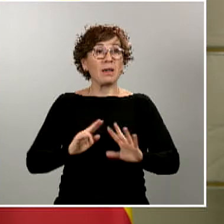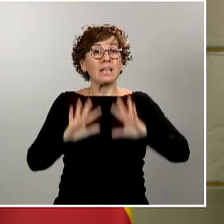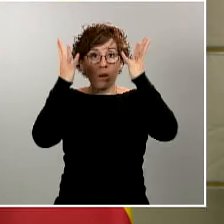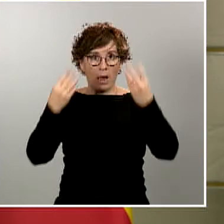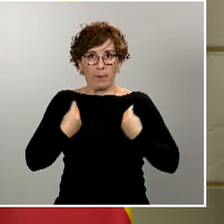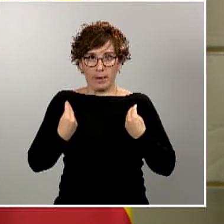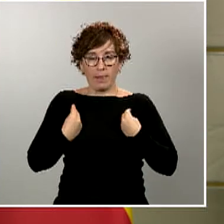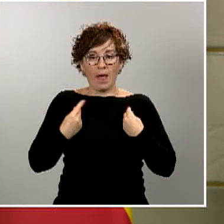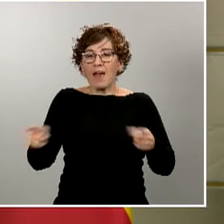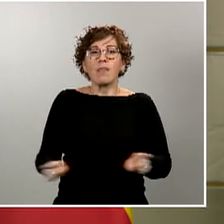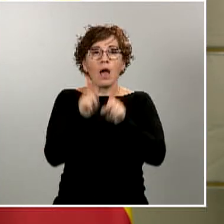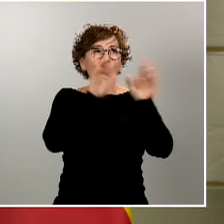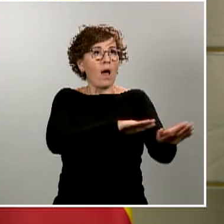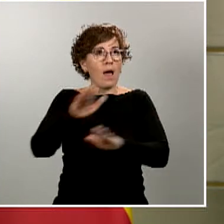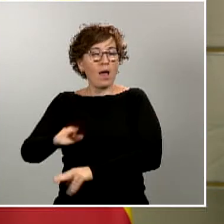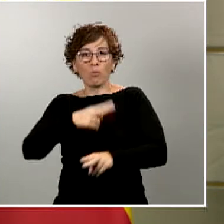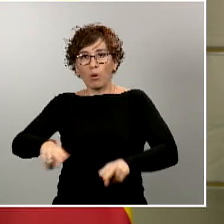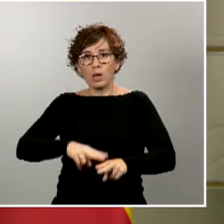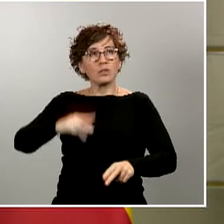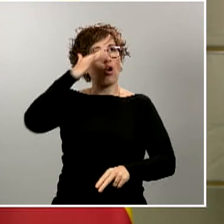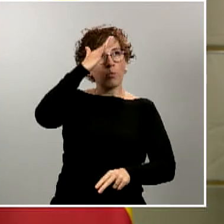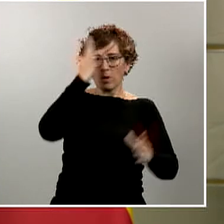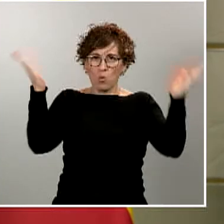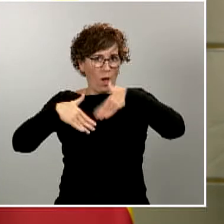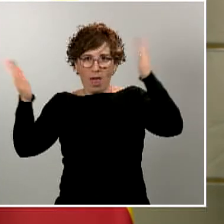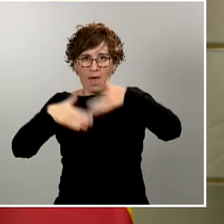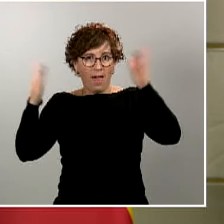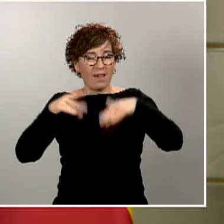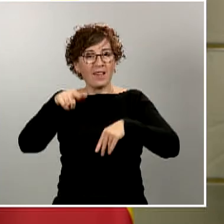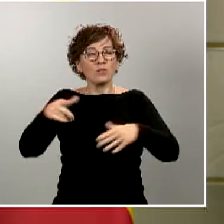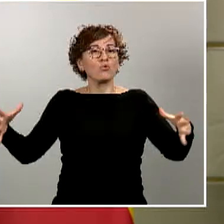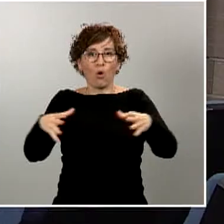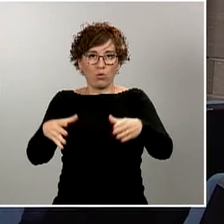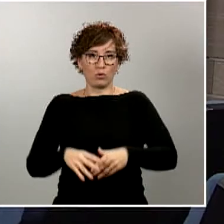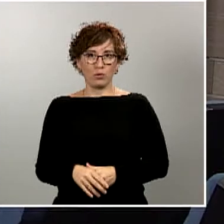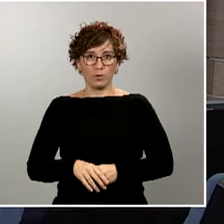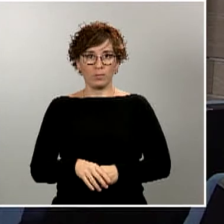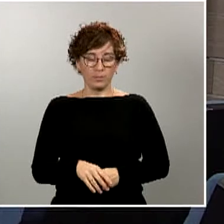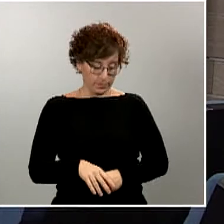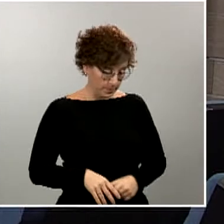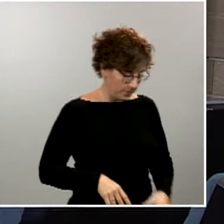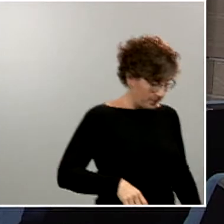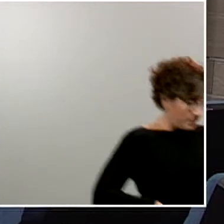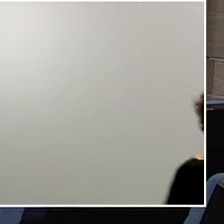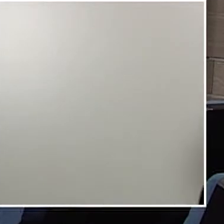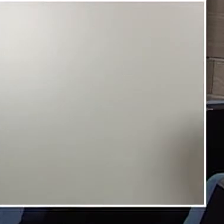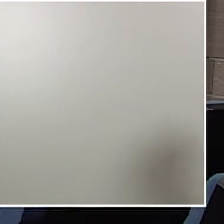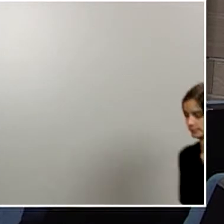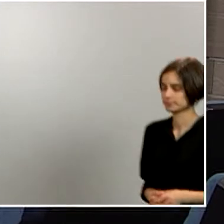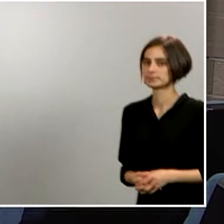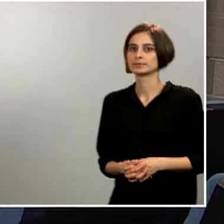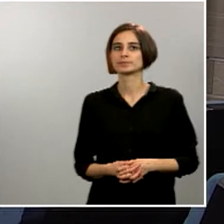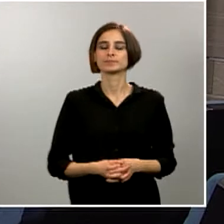colores políticos, no hay posiciones políticas, ahí tenemos que estar todos en una. El Huffington Post pregunta, ministro de